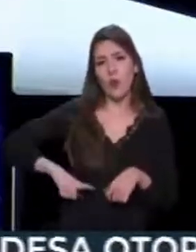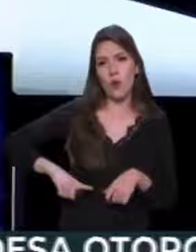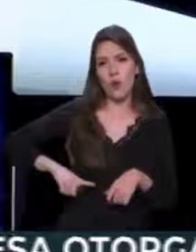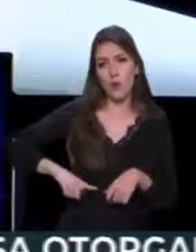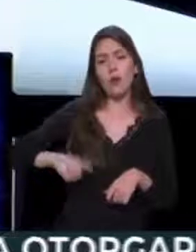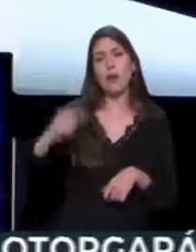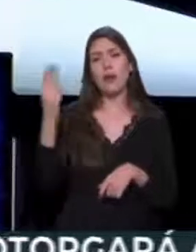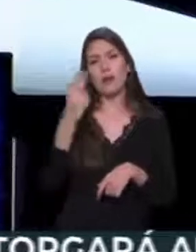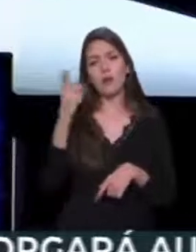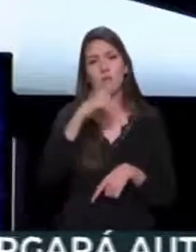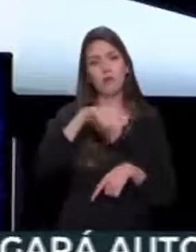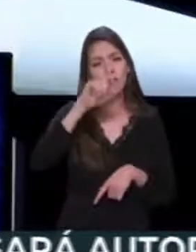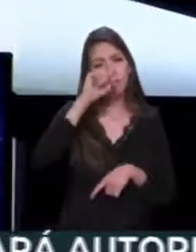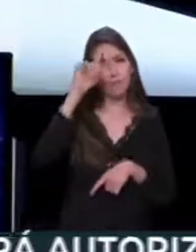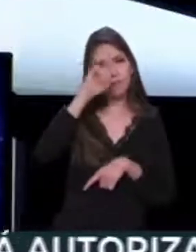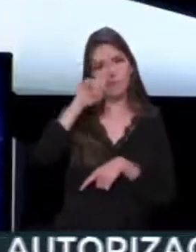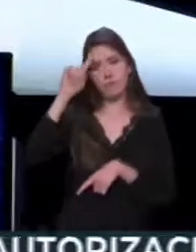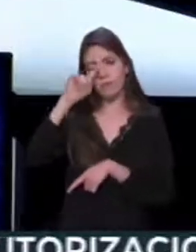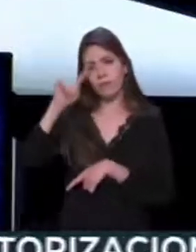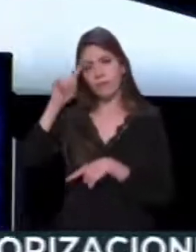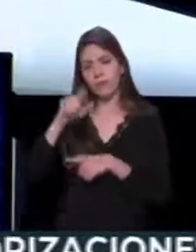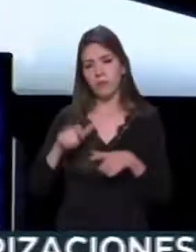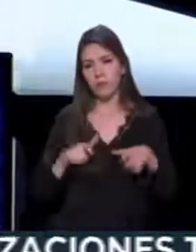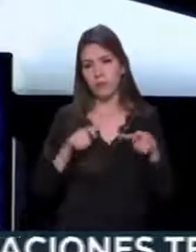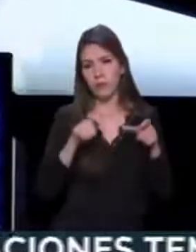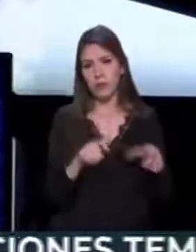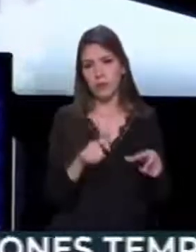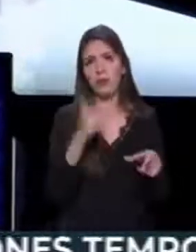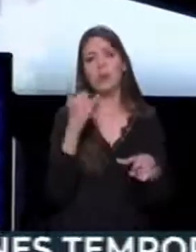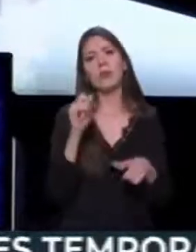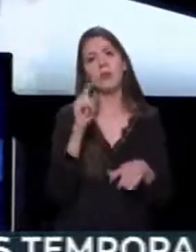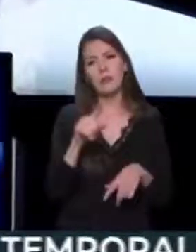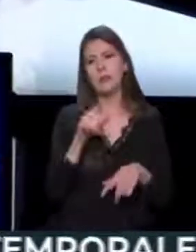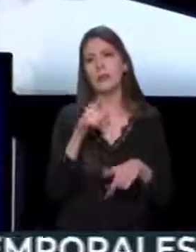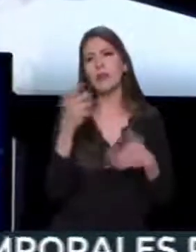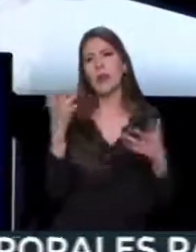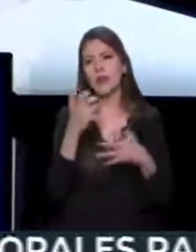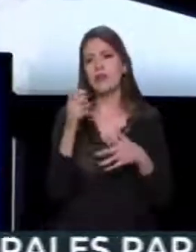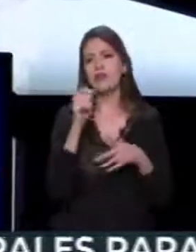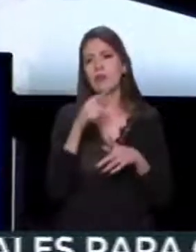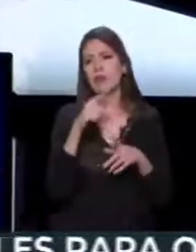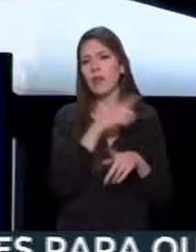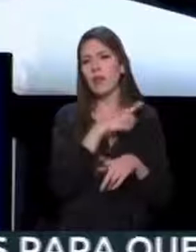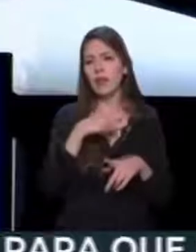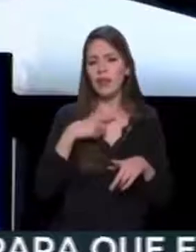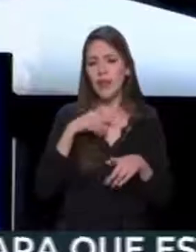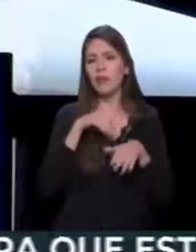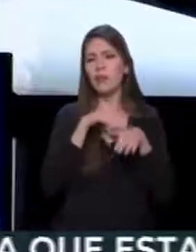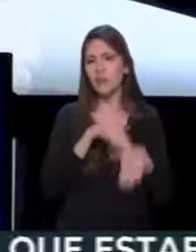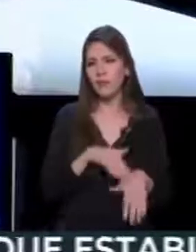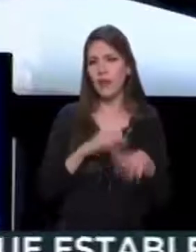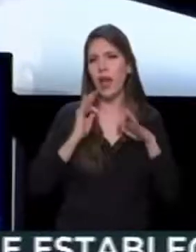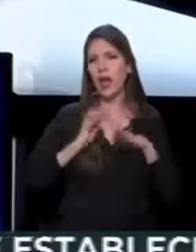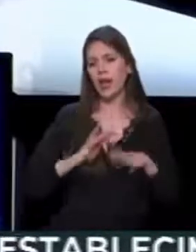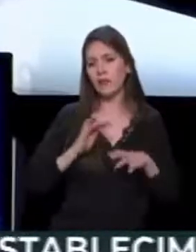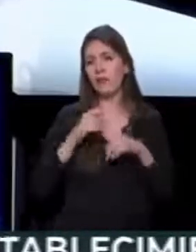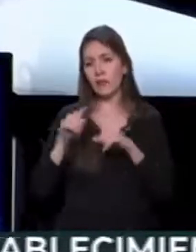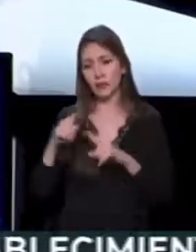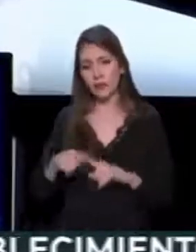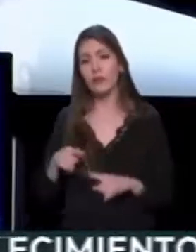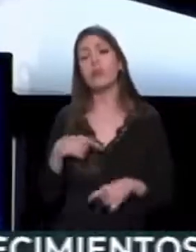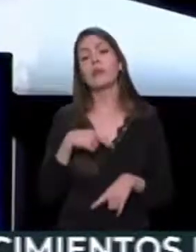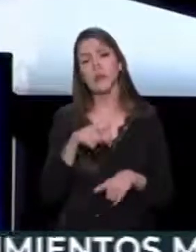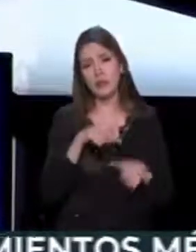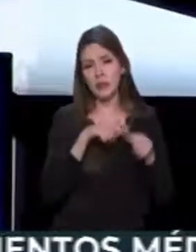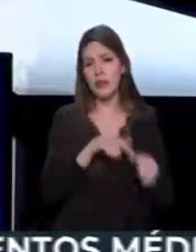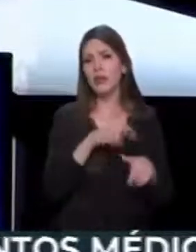atender las recomendaciones de protección civil y realizar los protocolos que bien conocemos. Le estaremos informando puntualmente